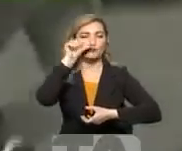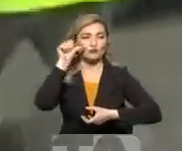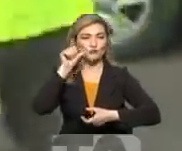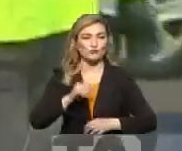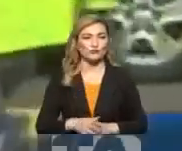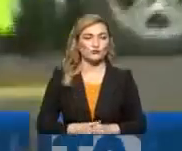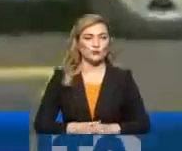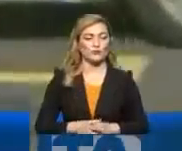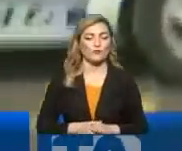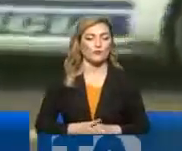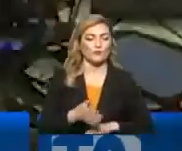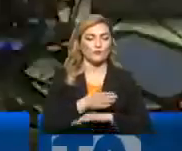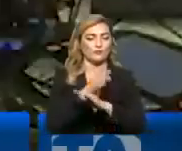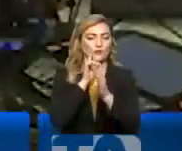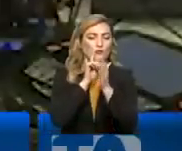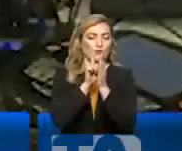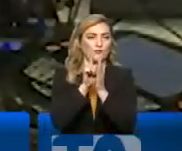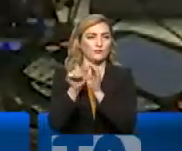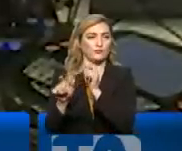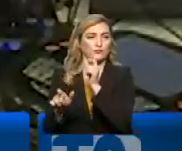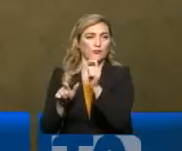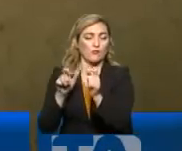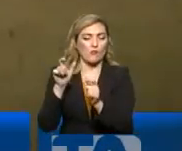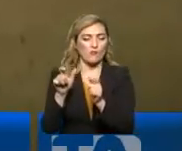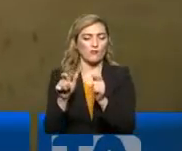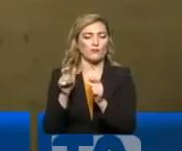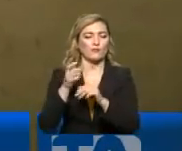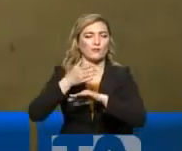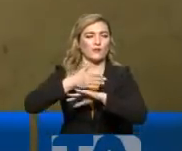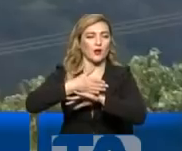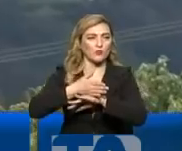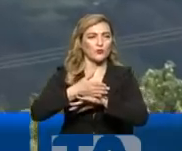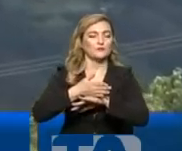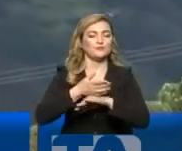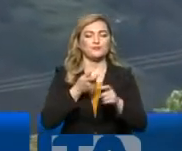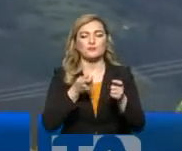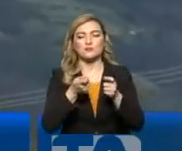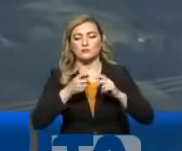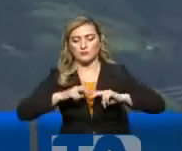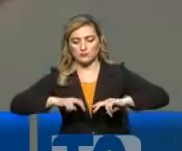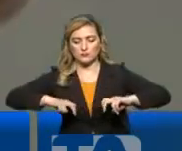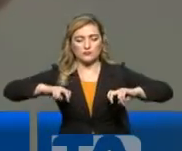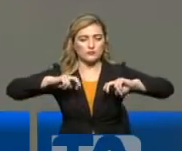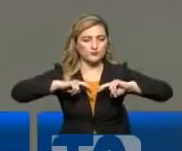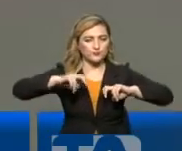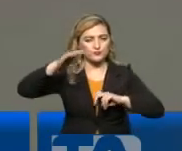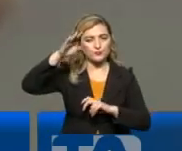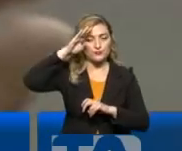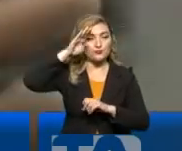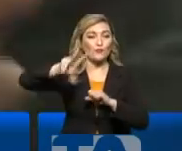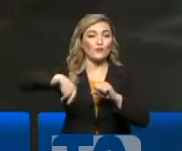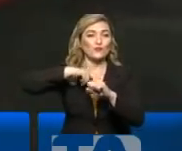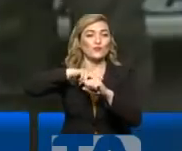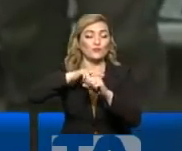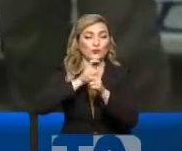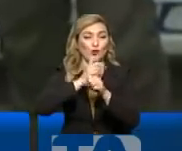Tras recibir varias denuncias por parte de la ciudadanía y después de realizar las respectivas investigaciones, la Policía Nacional